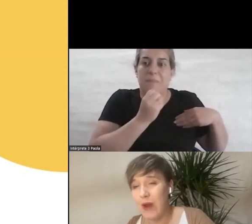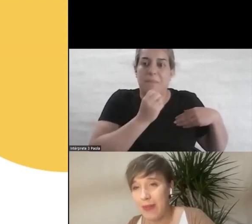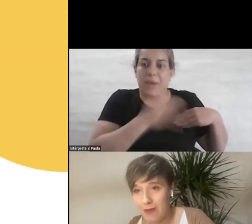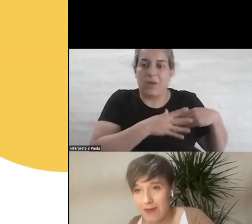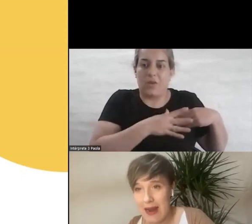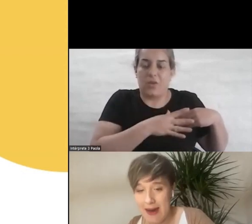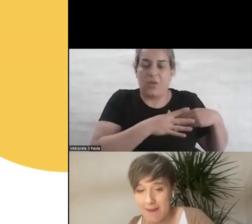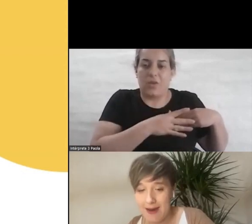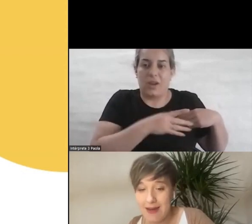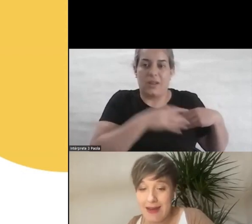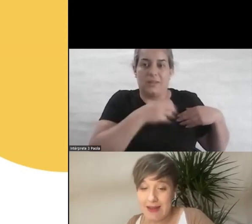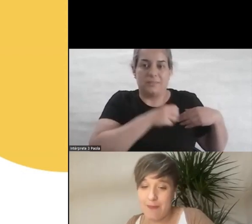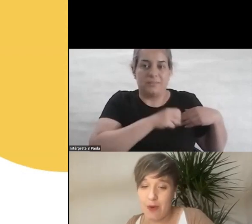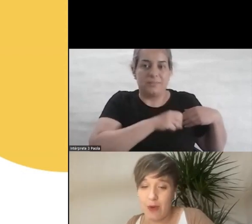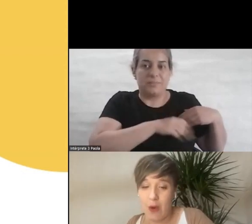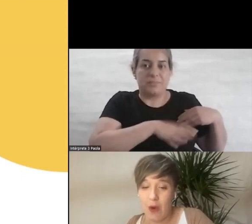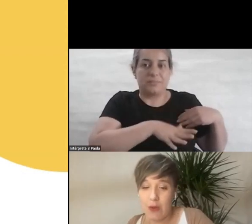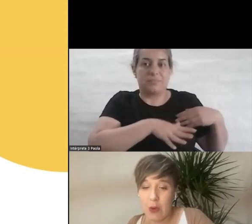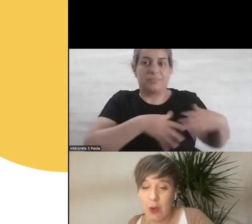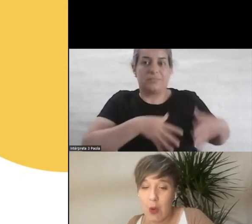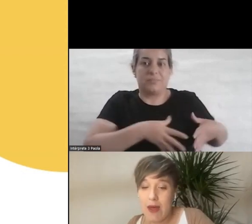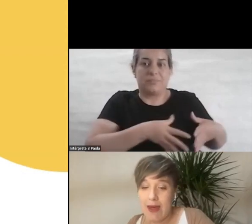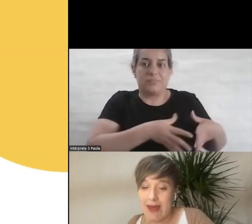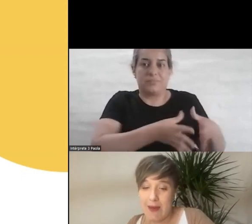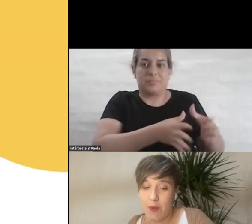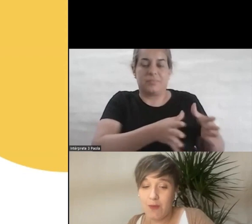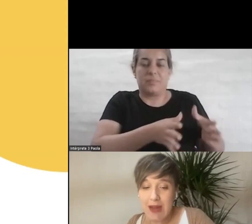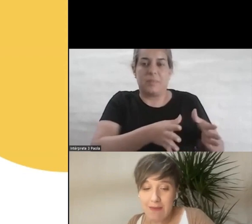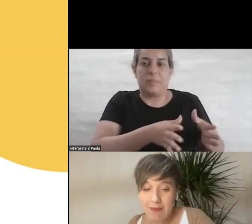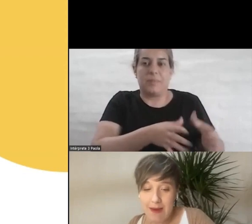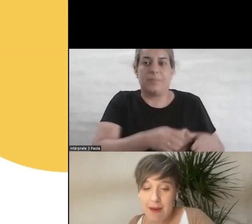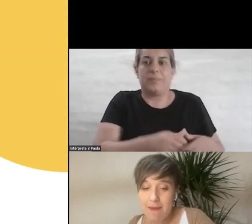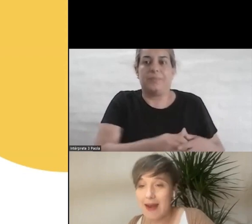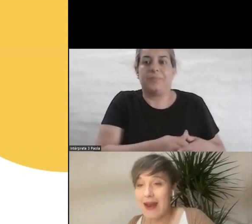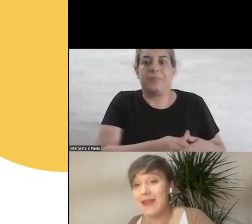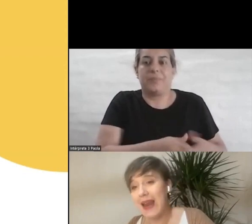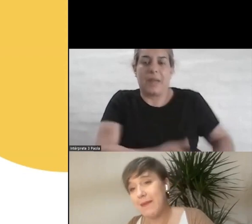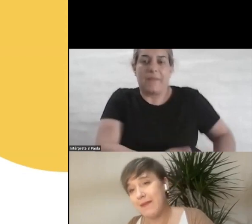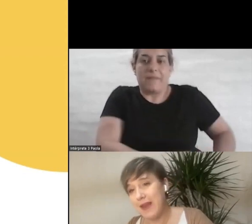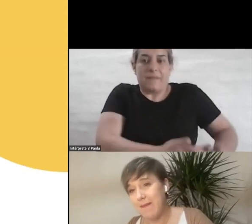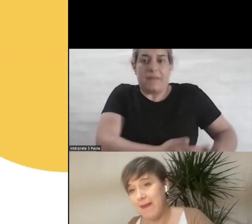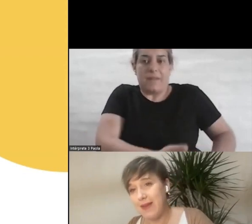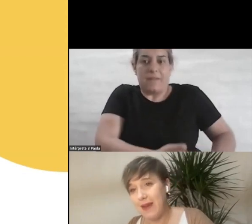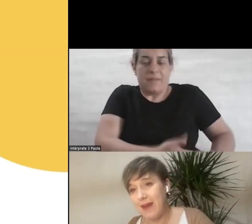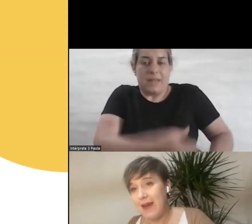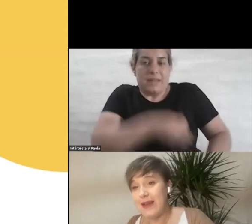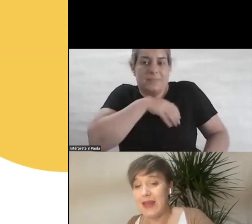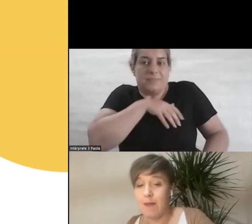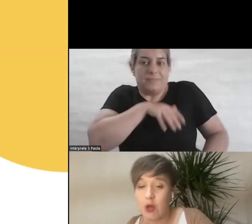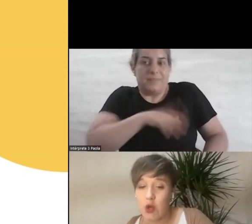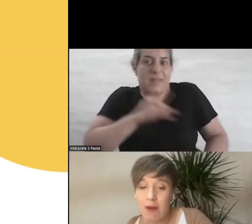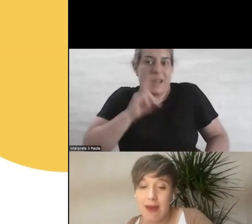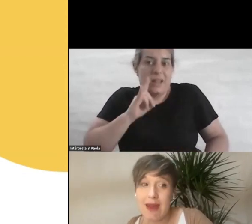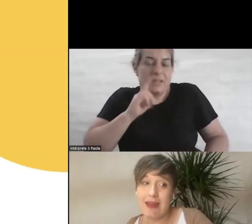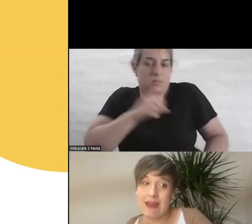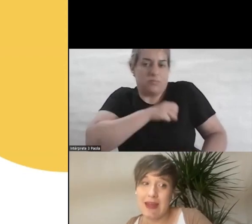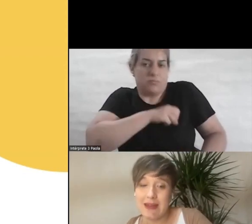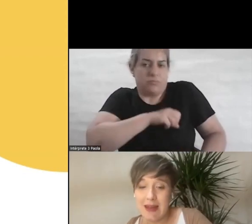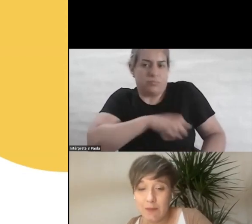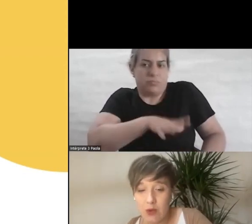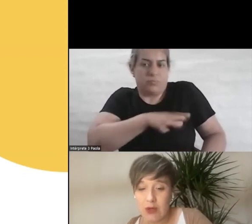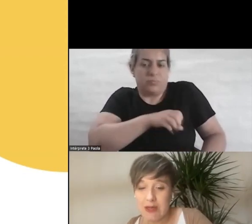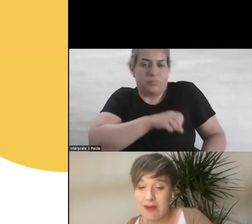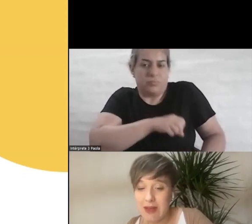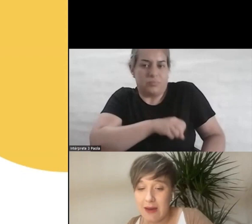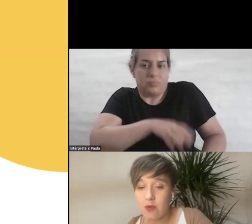de estimulación de la mama. De modo que cuando ponemos al bebé a mamar, la leche sale más fácilmente. Si a lo mejor es un bebé que se